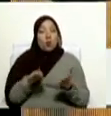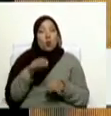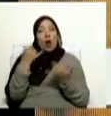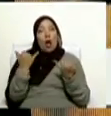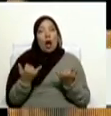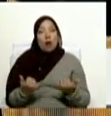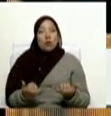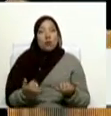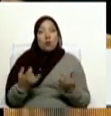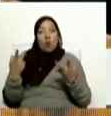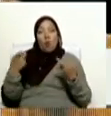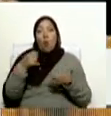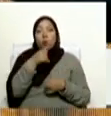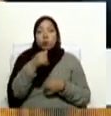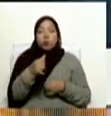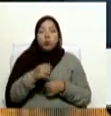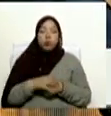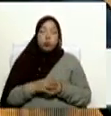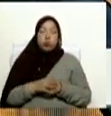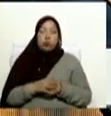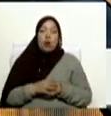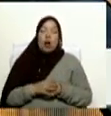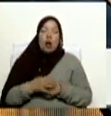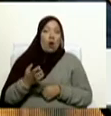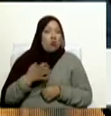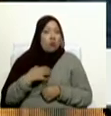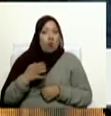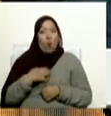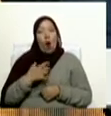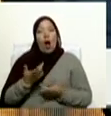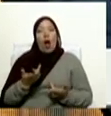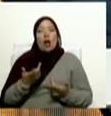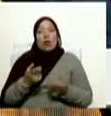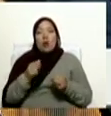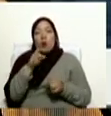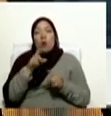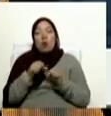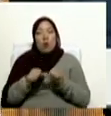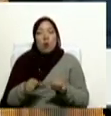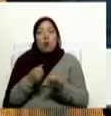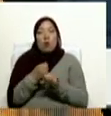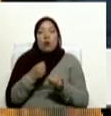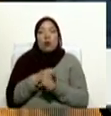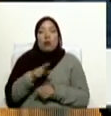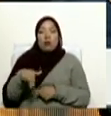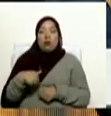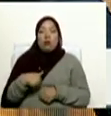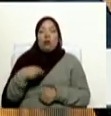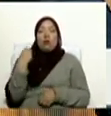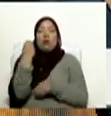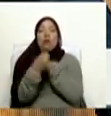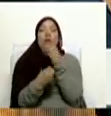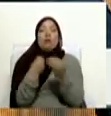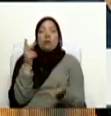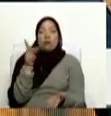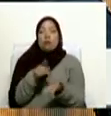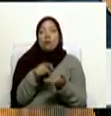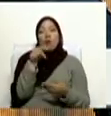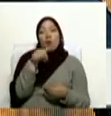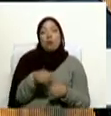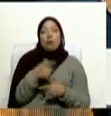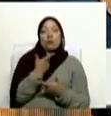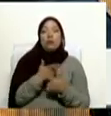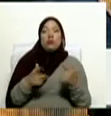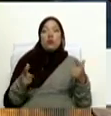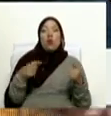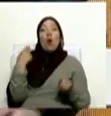este y al oeste con este no lo dice es una expansión constante nosotros estamos revisando un hito hoy la liberación de